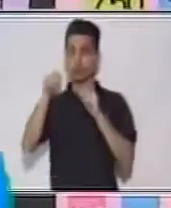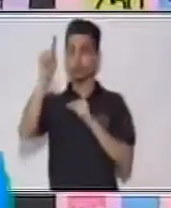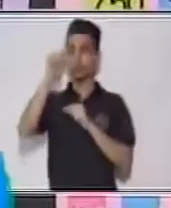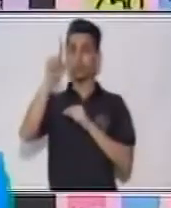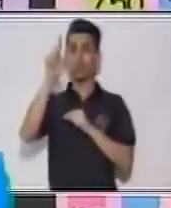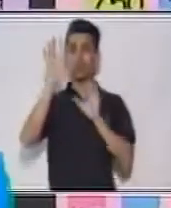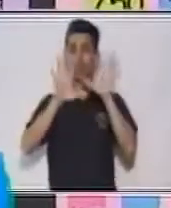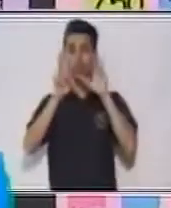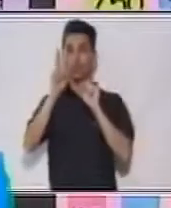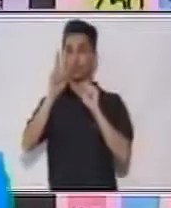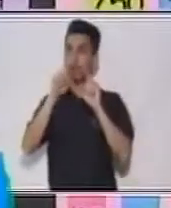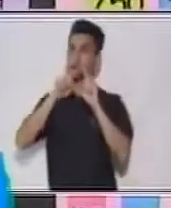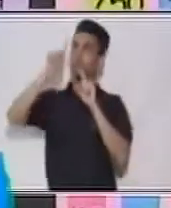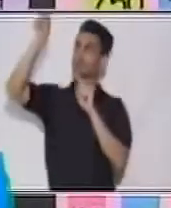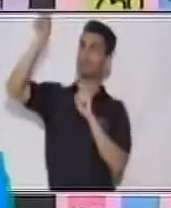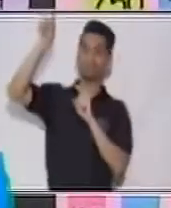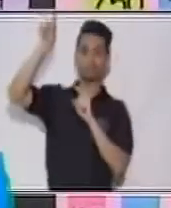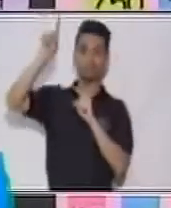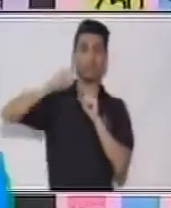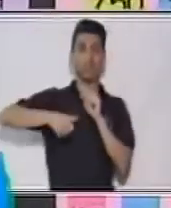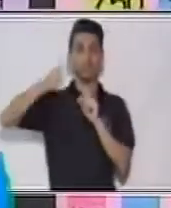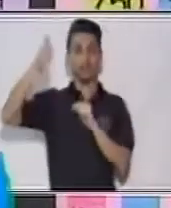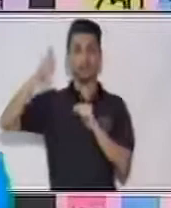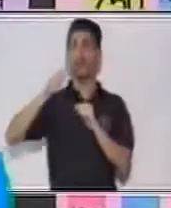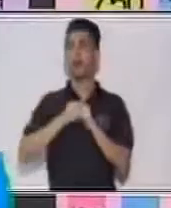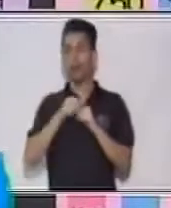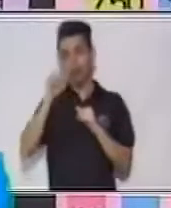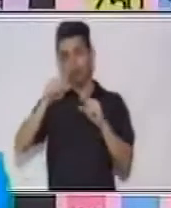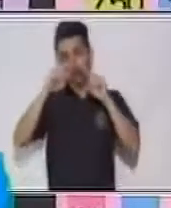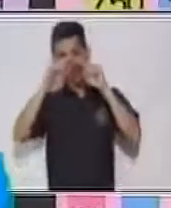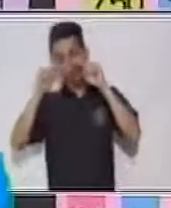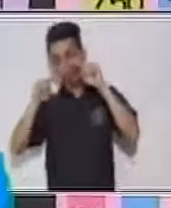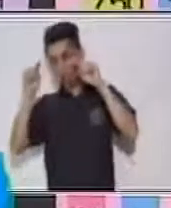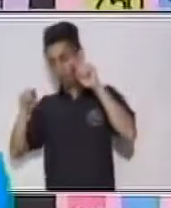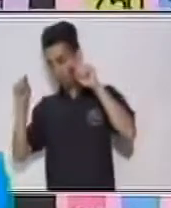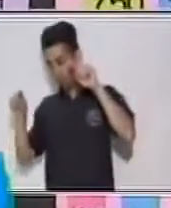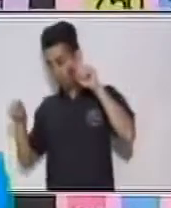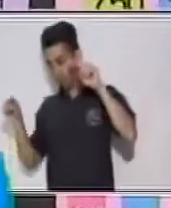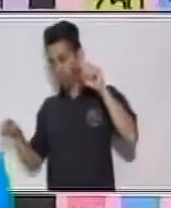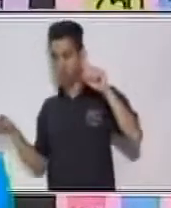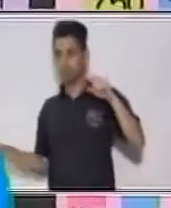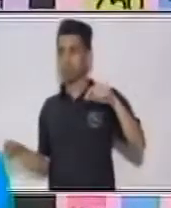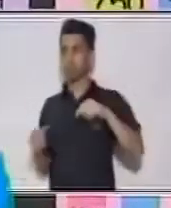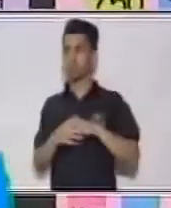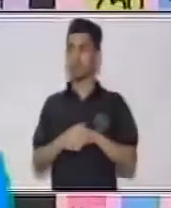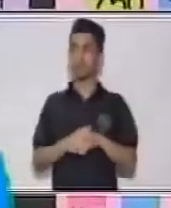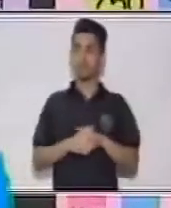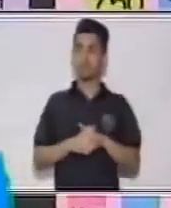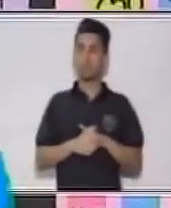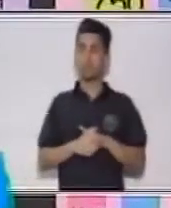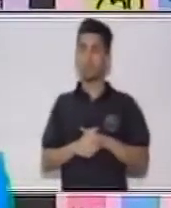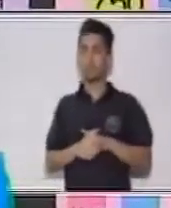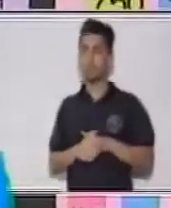de esta escalera ahora voy a descender o voy a bajar entonces digo 10